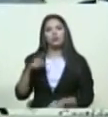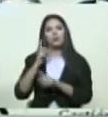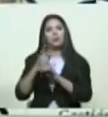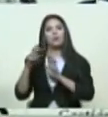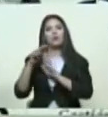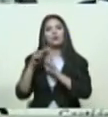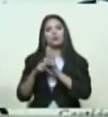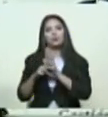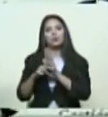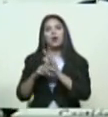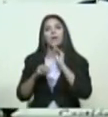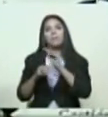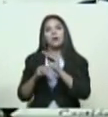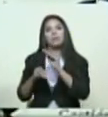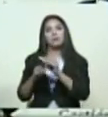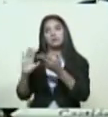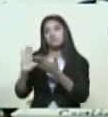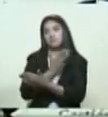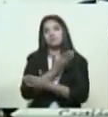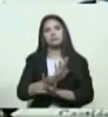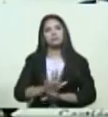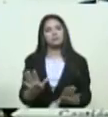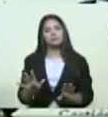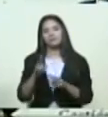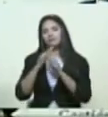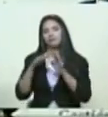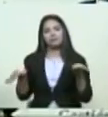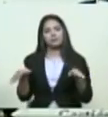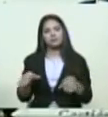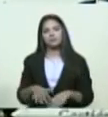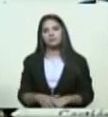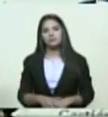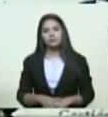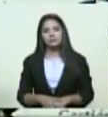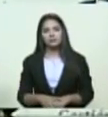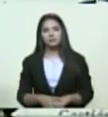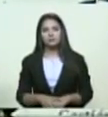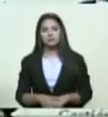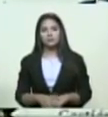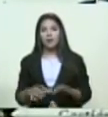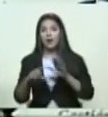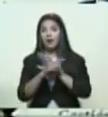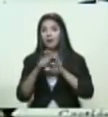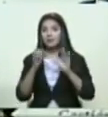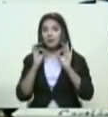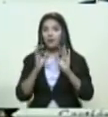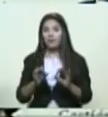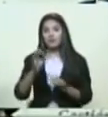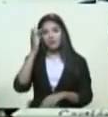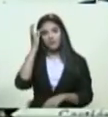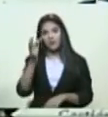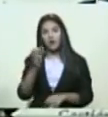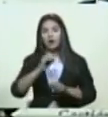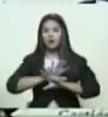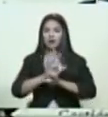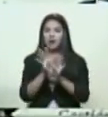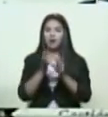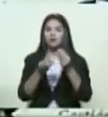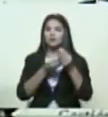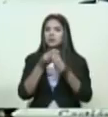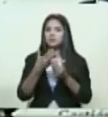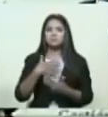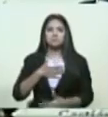resolución para anunciar, para anular esa Gaceta Fiscal, que obviamente se hizo para